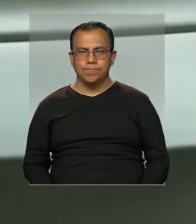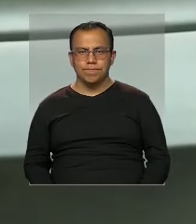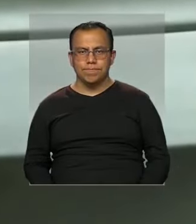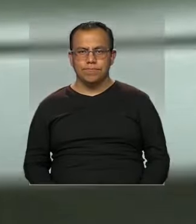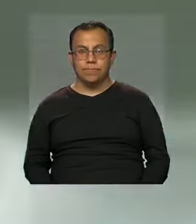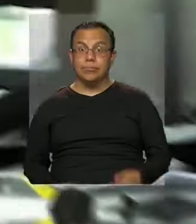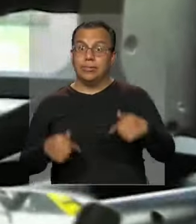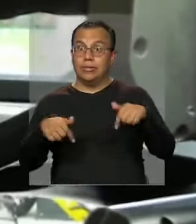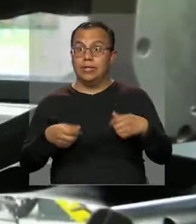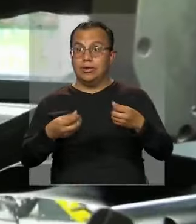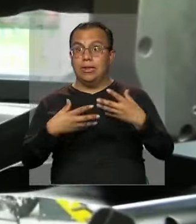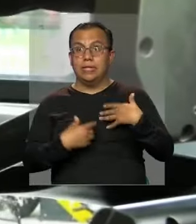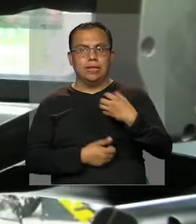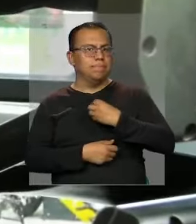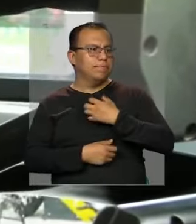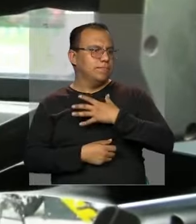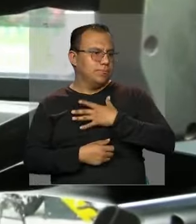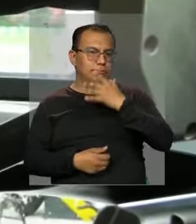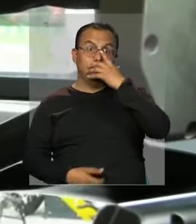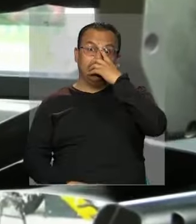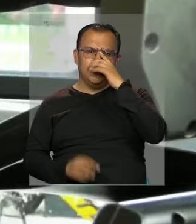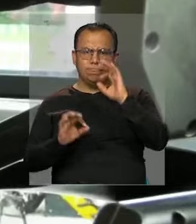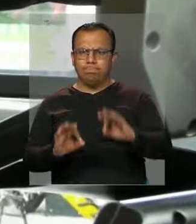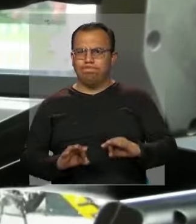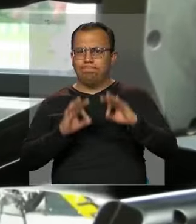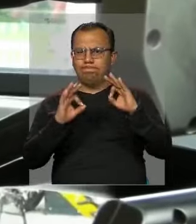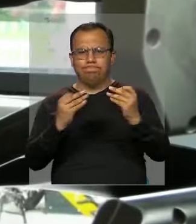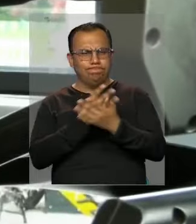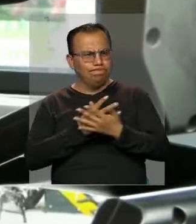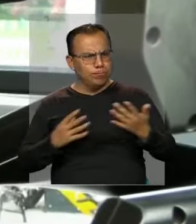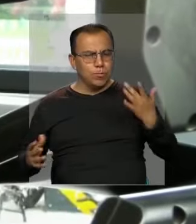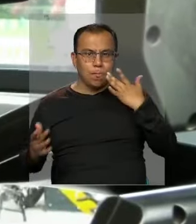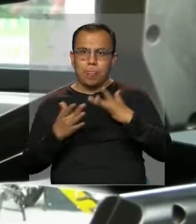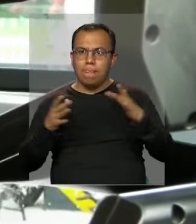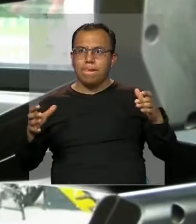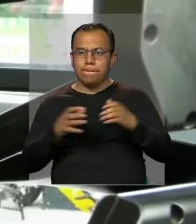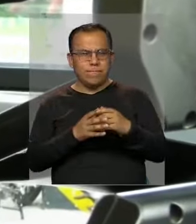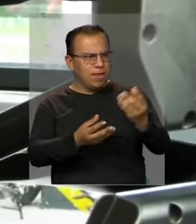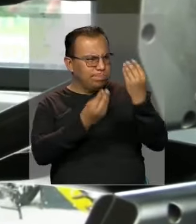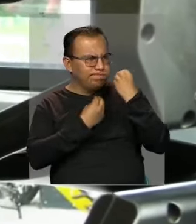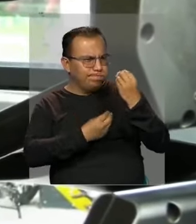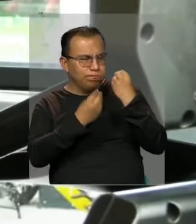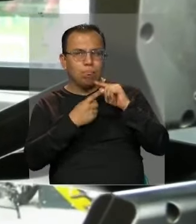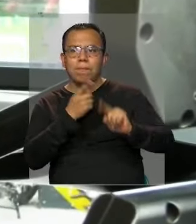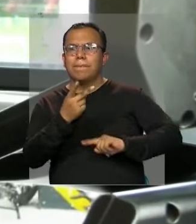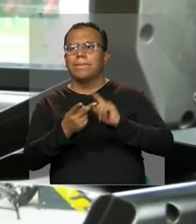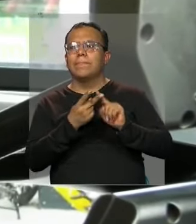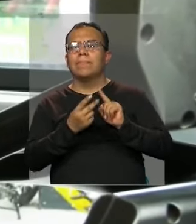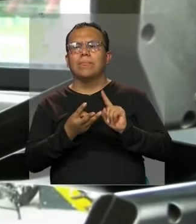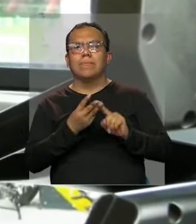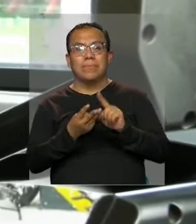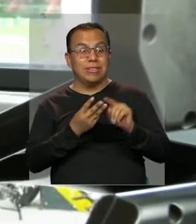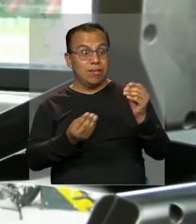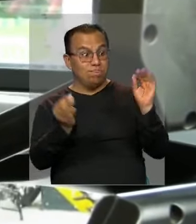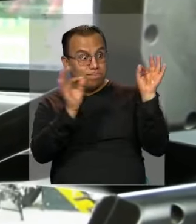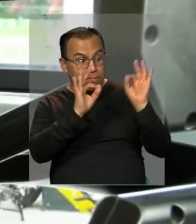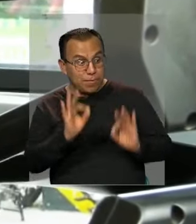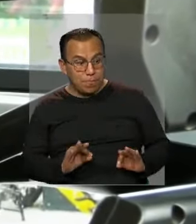Aquí nos dan unas oportunidades muy buenas, nos dan capacitación, nos